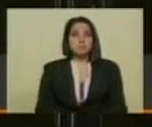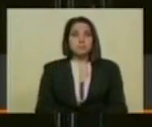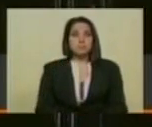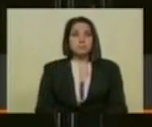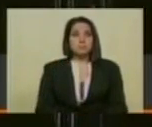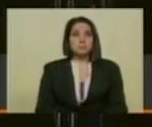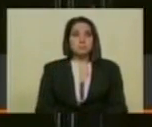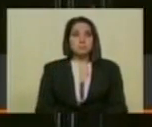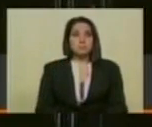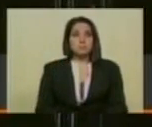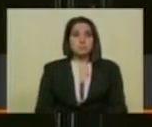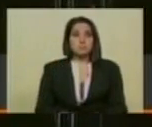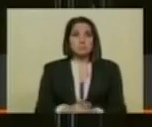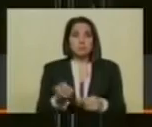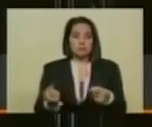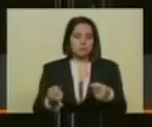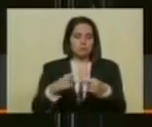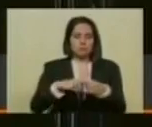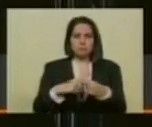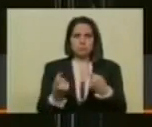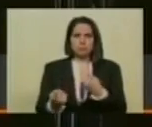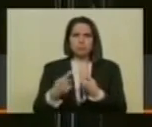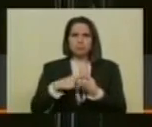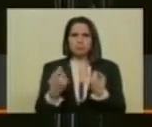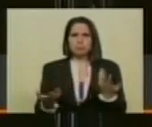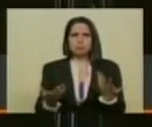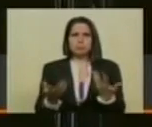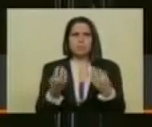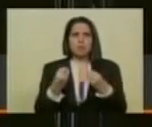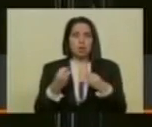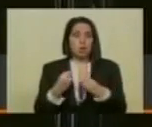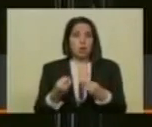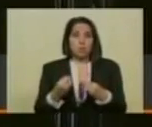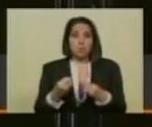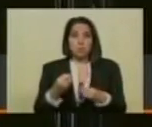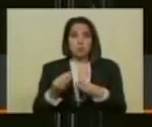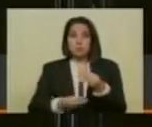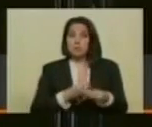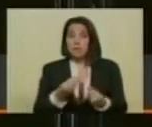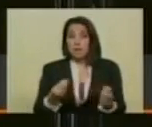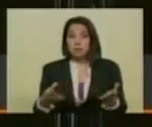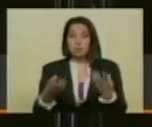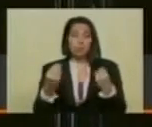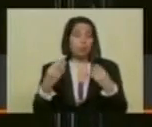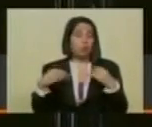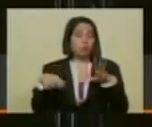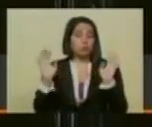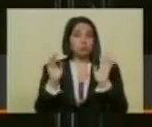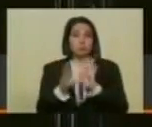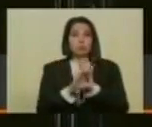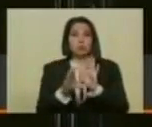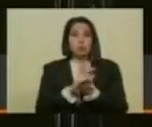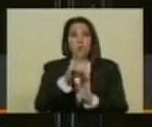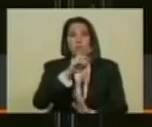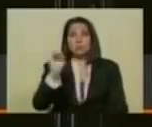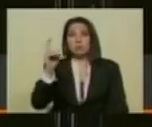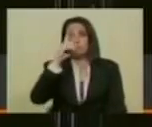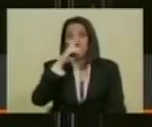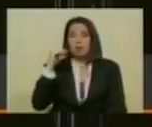de la cooptación es un mecanismo que se ha aplicado en las constituyentes hace 250 años